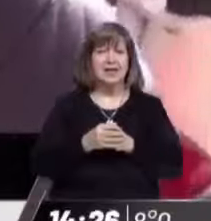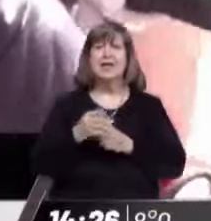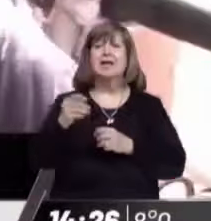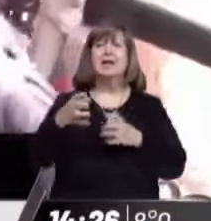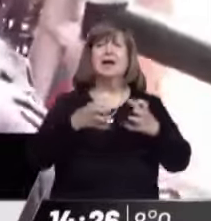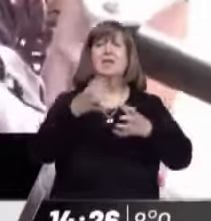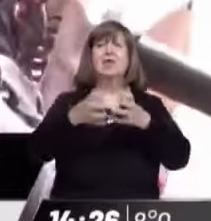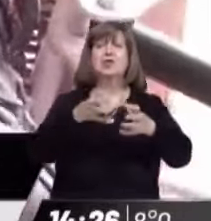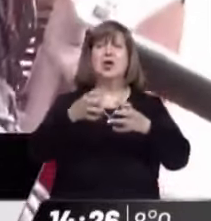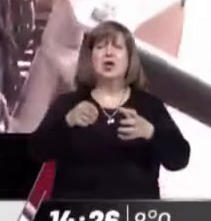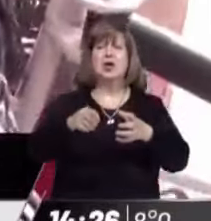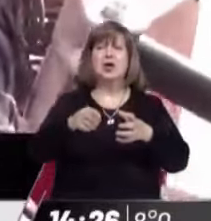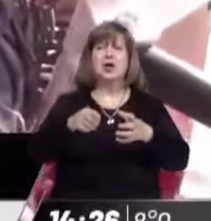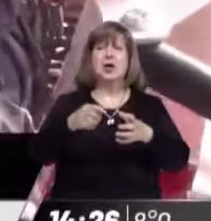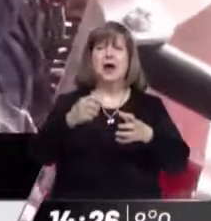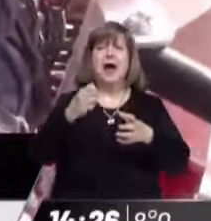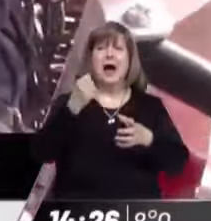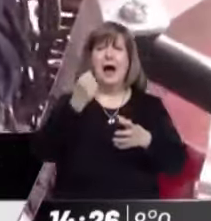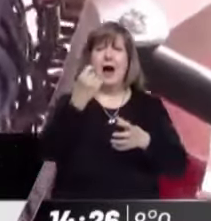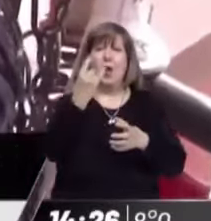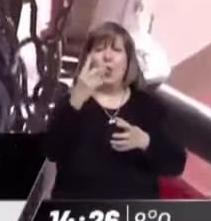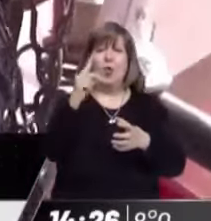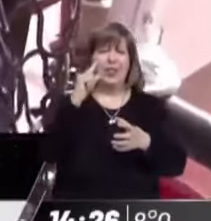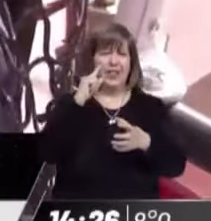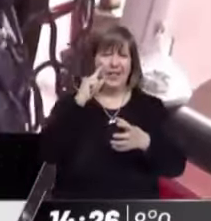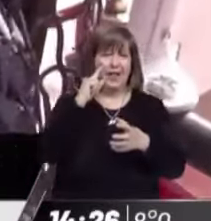¿Qué motor tiene? Tiene un motor Audi del Gol.